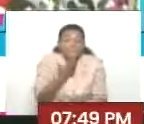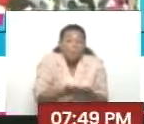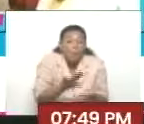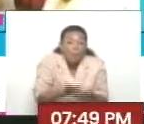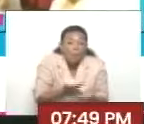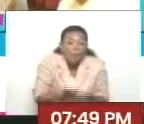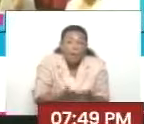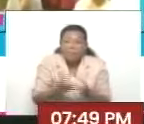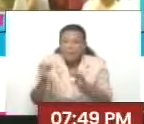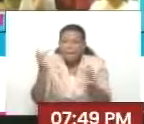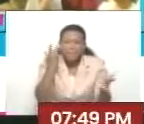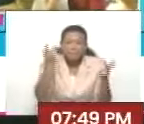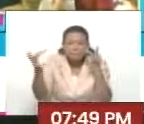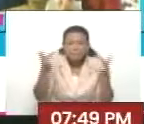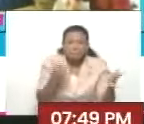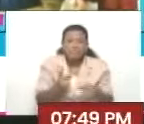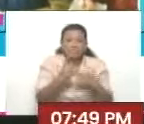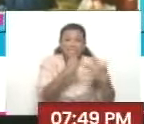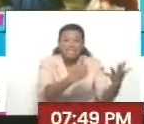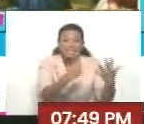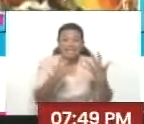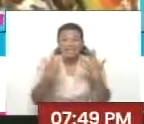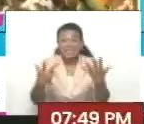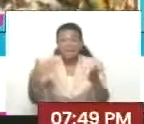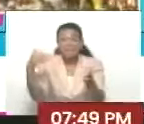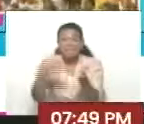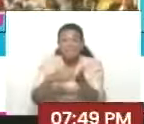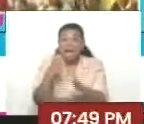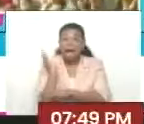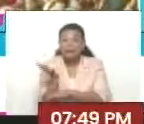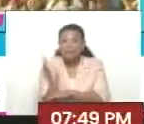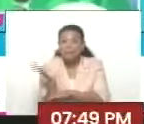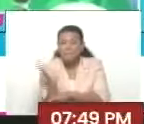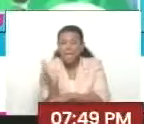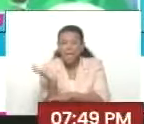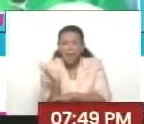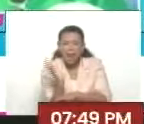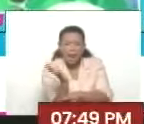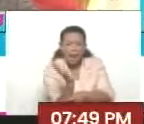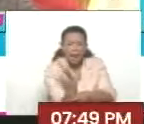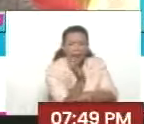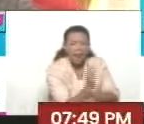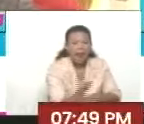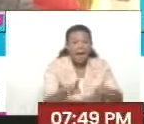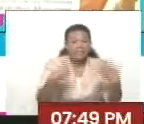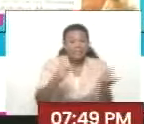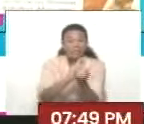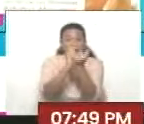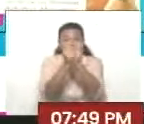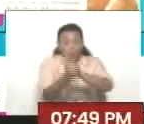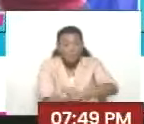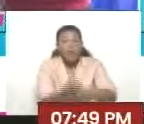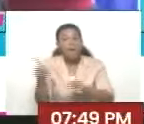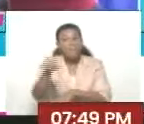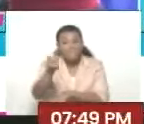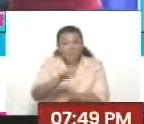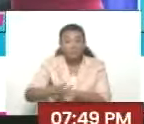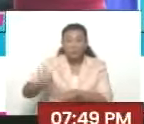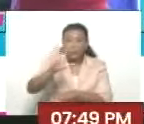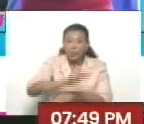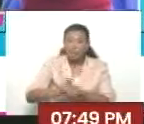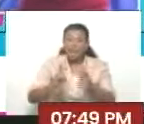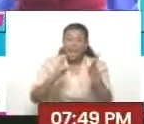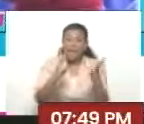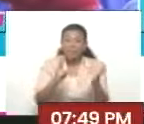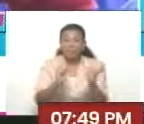propuestas de más de 63.000 asambleas para el debate de las 7 transformaciones que Venezuela necesita, las